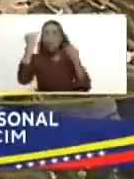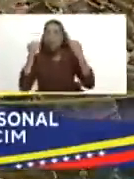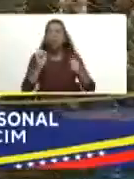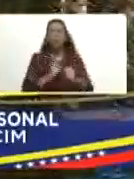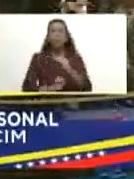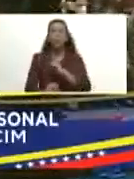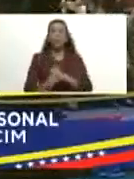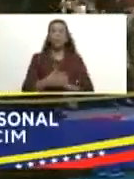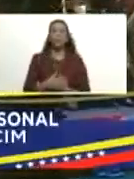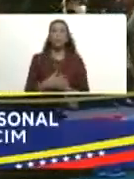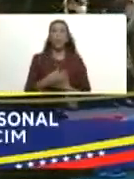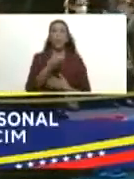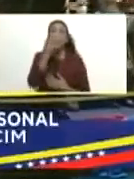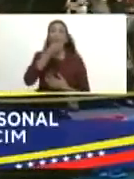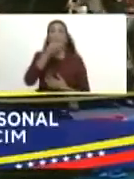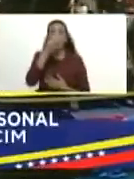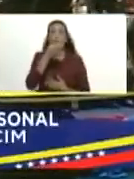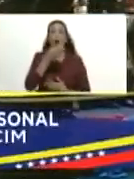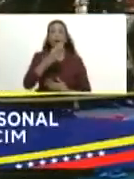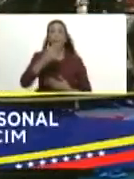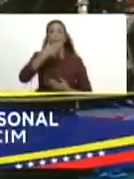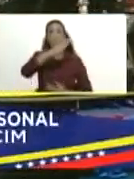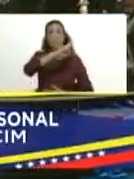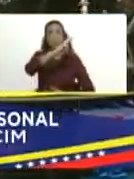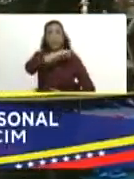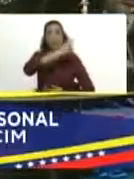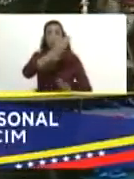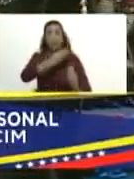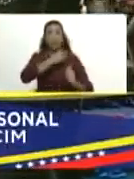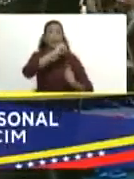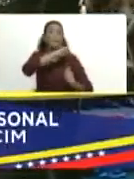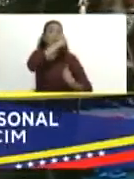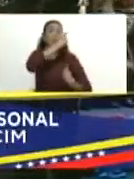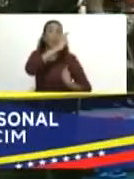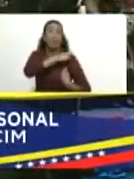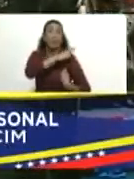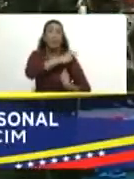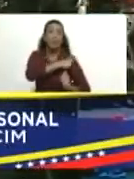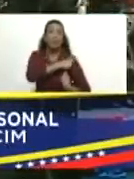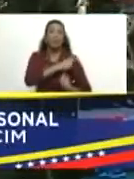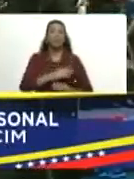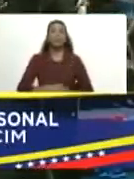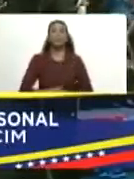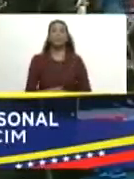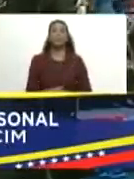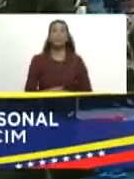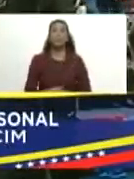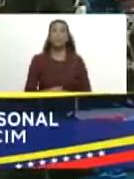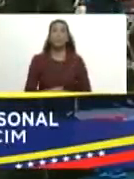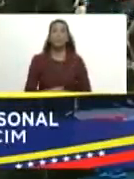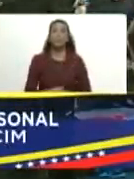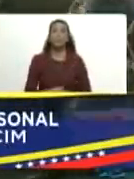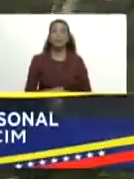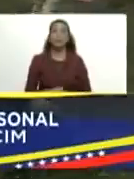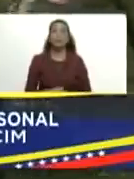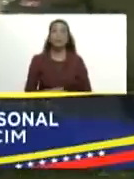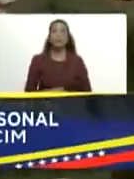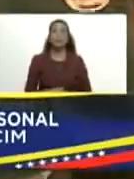unidos. Buenas tardes, mi comandante jefe. Permiso para recibir el grado primer teniente de la Fuerza Armada Nacional Bolivariana.